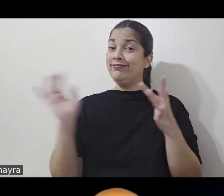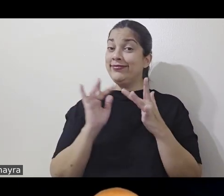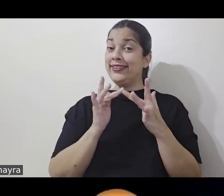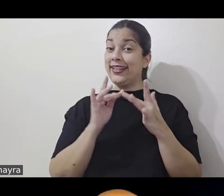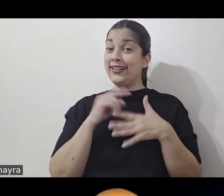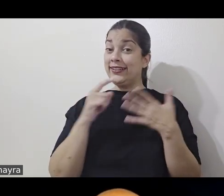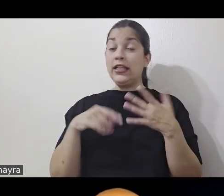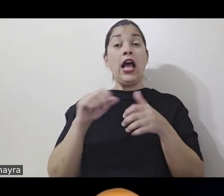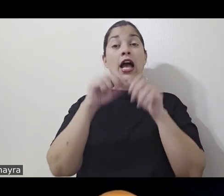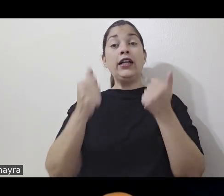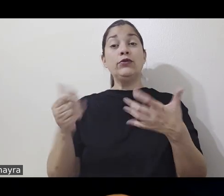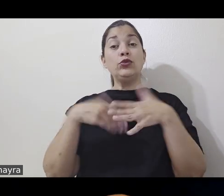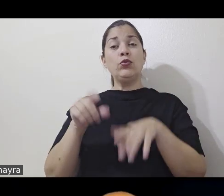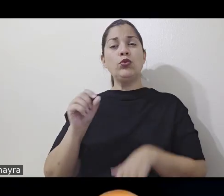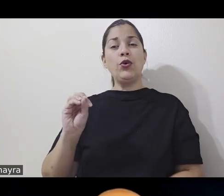siendo